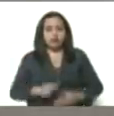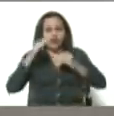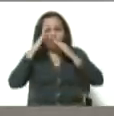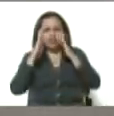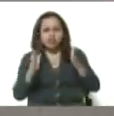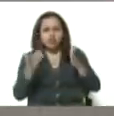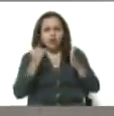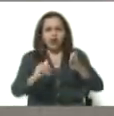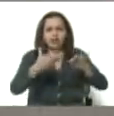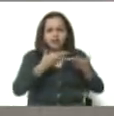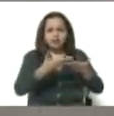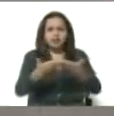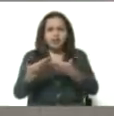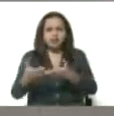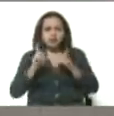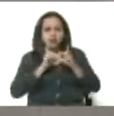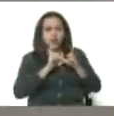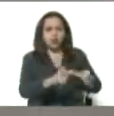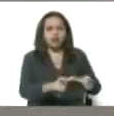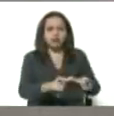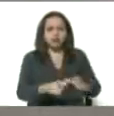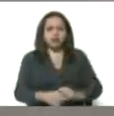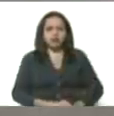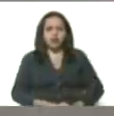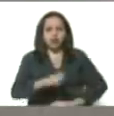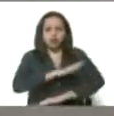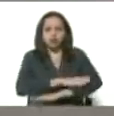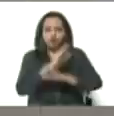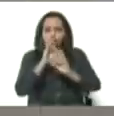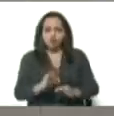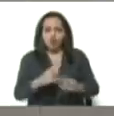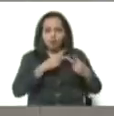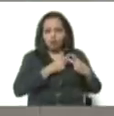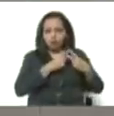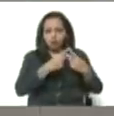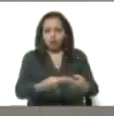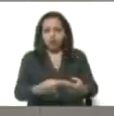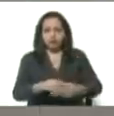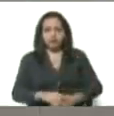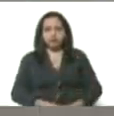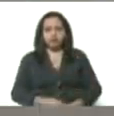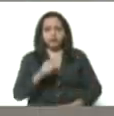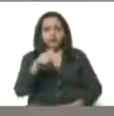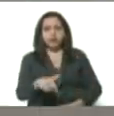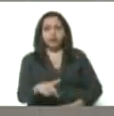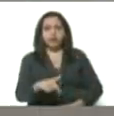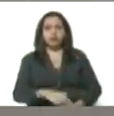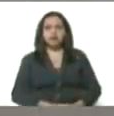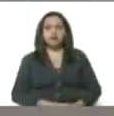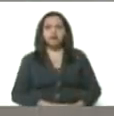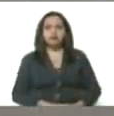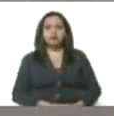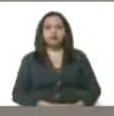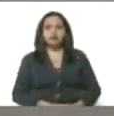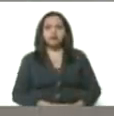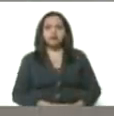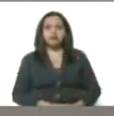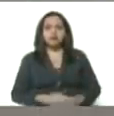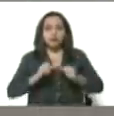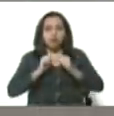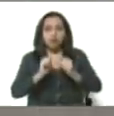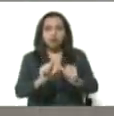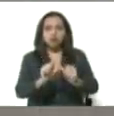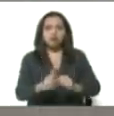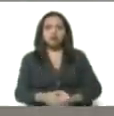que han dado a la cuarentena disciplinada y voluntaria en estas entidades. Continúa